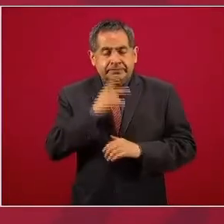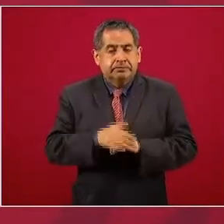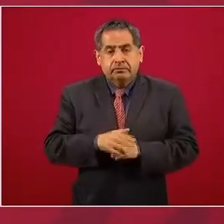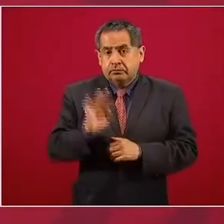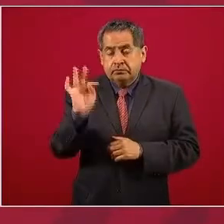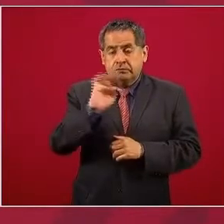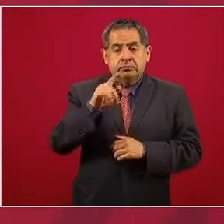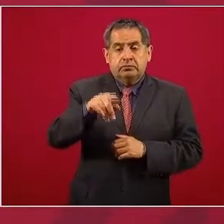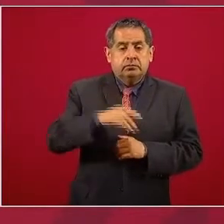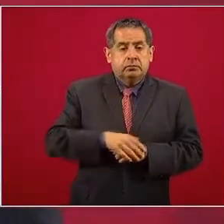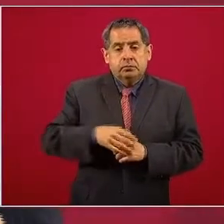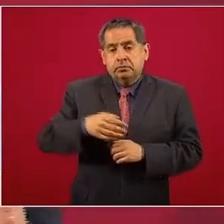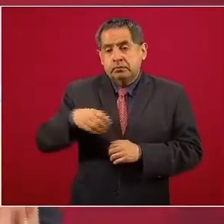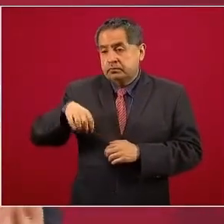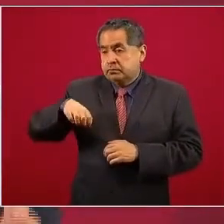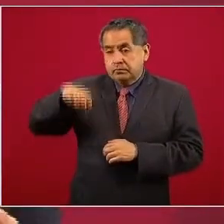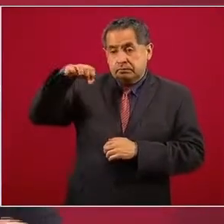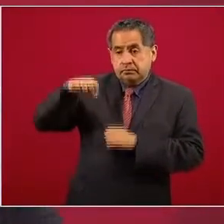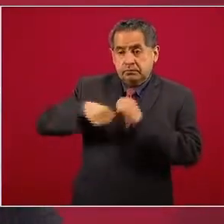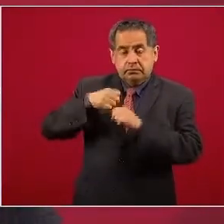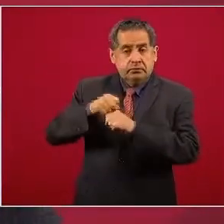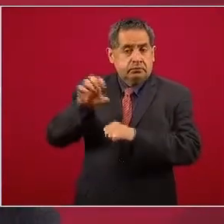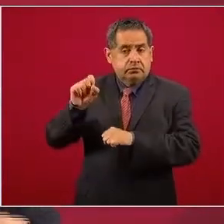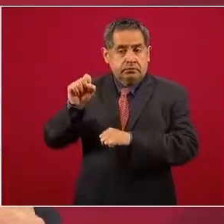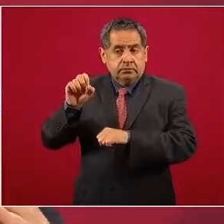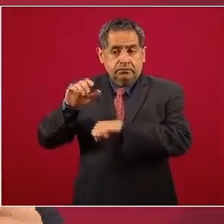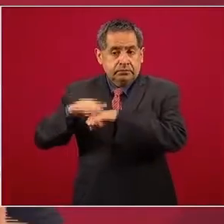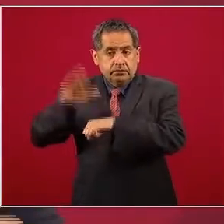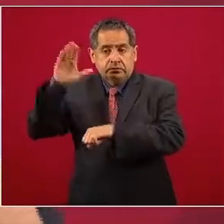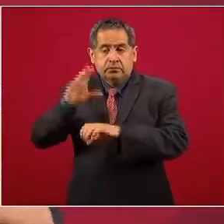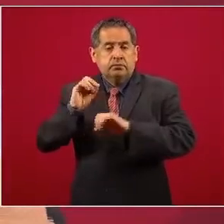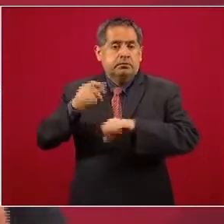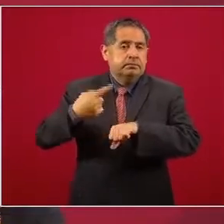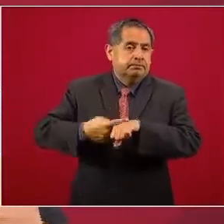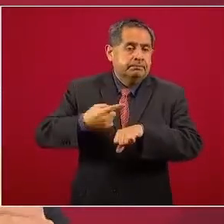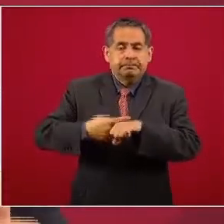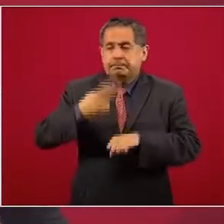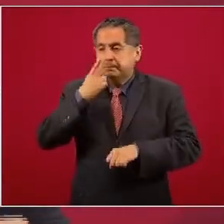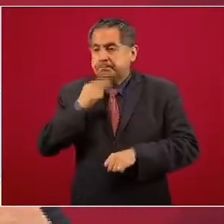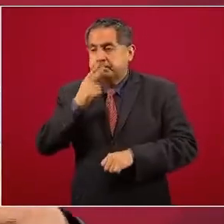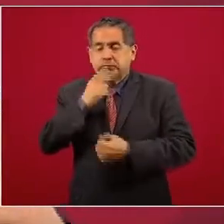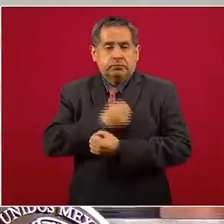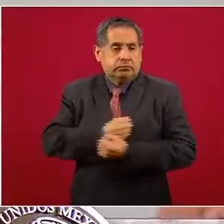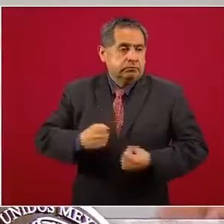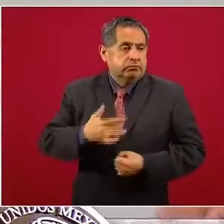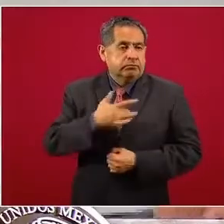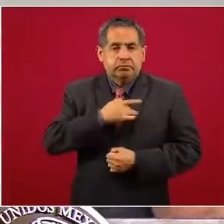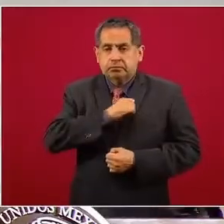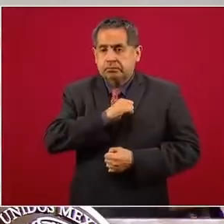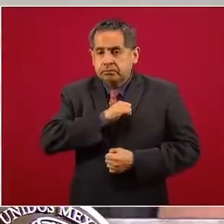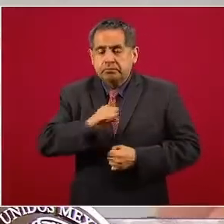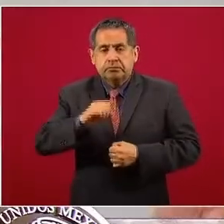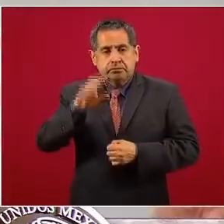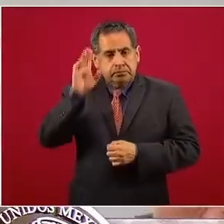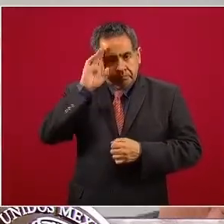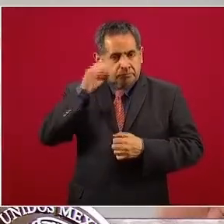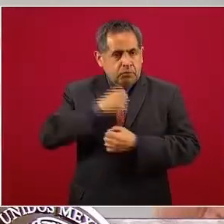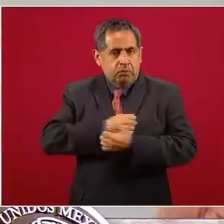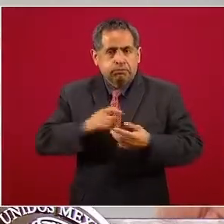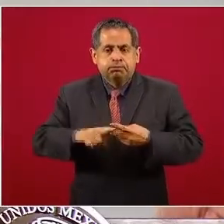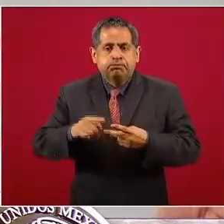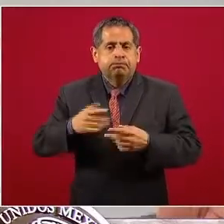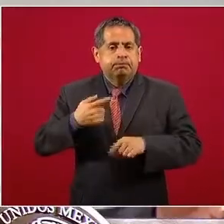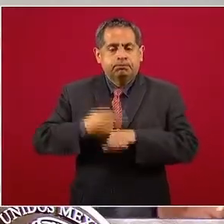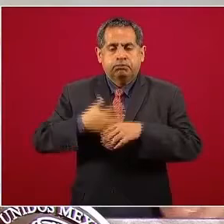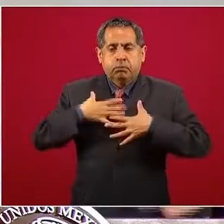que tiene más de 60 años de edad o alguna enfermedad crónica, diabetes, obesidad, sobrepeso, hipertensión, enfermedad